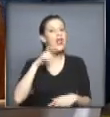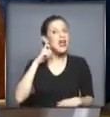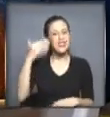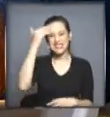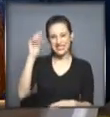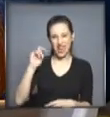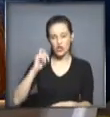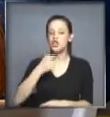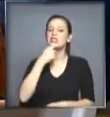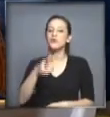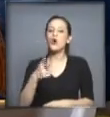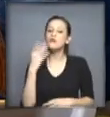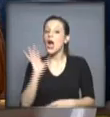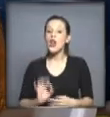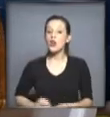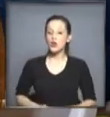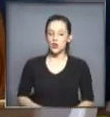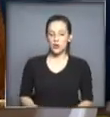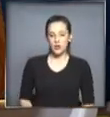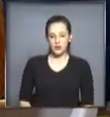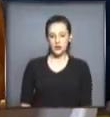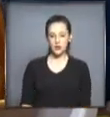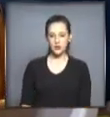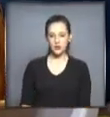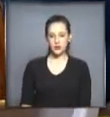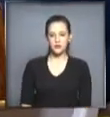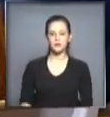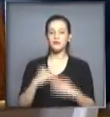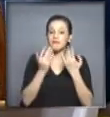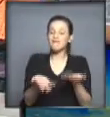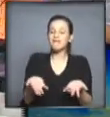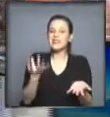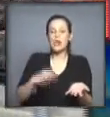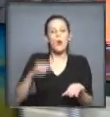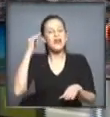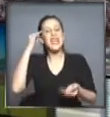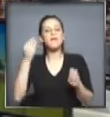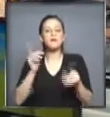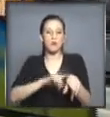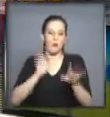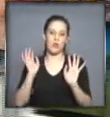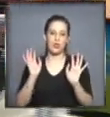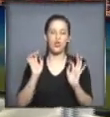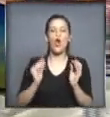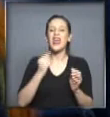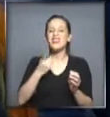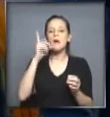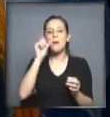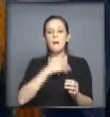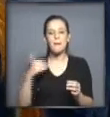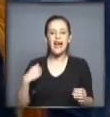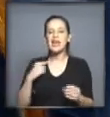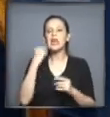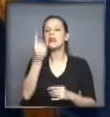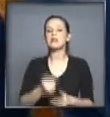15. ¿Y si te pasara? Y no sé, tendría que ver en el momento. Uh-huh. ¿Y los viejos qué dirían? Los